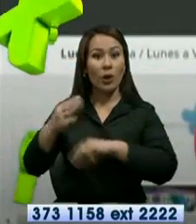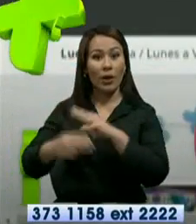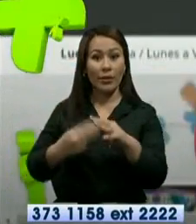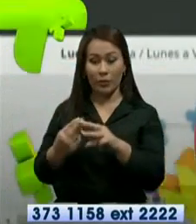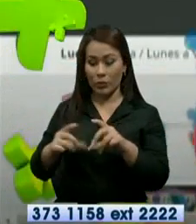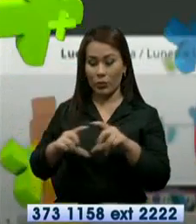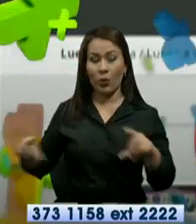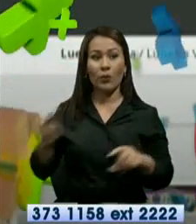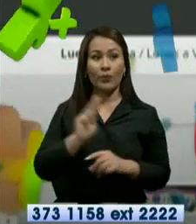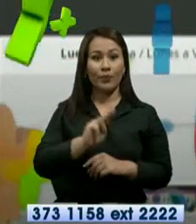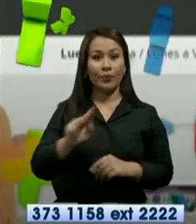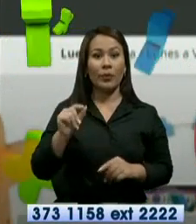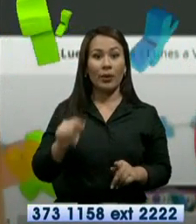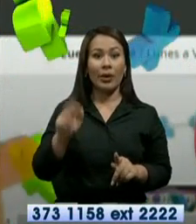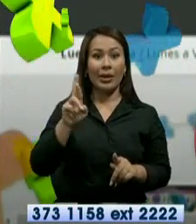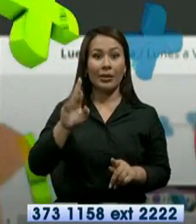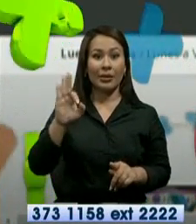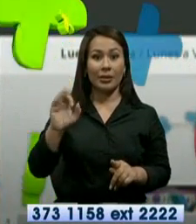sitio web